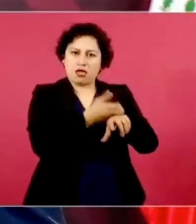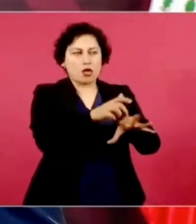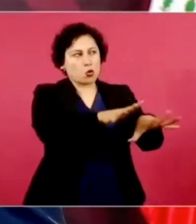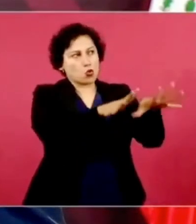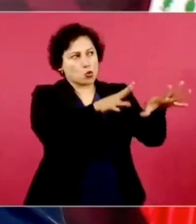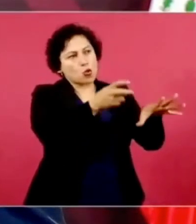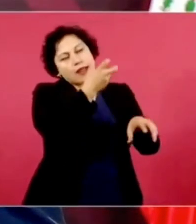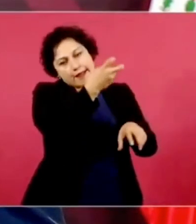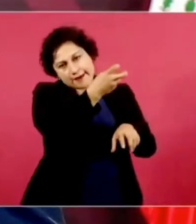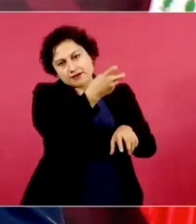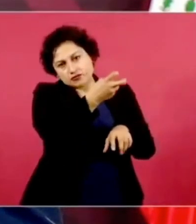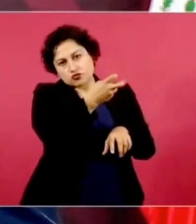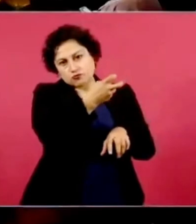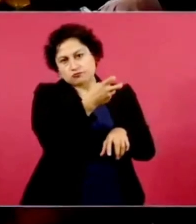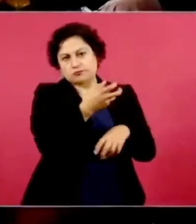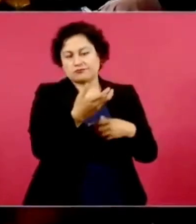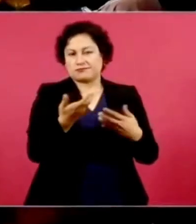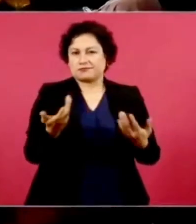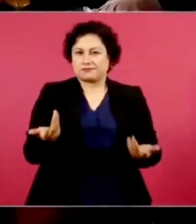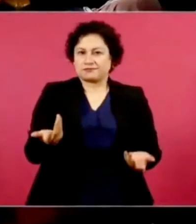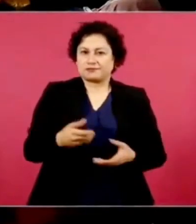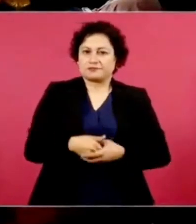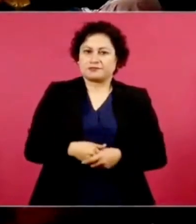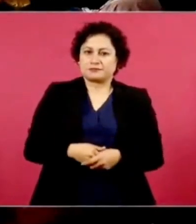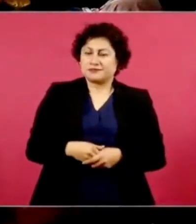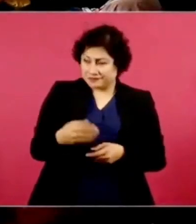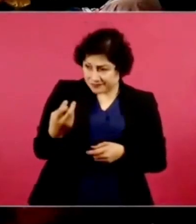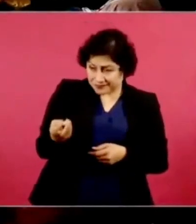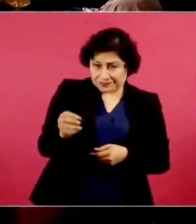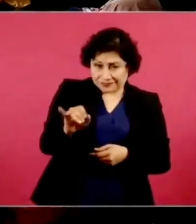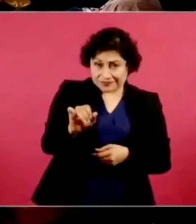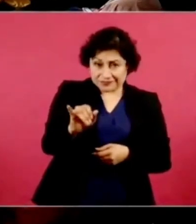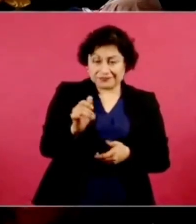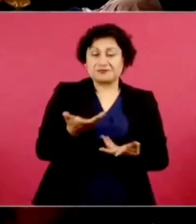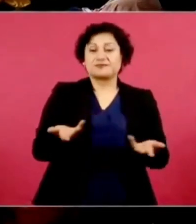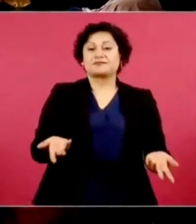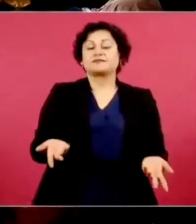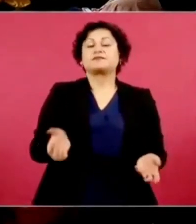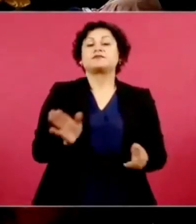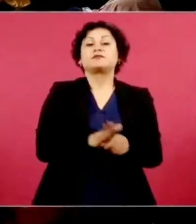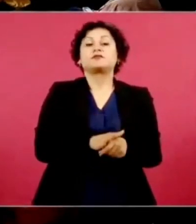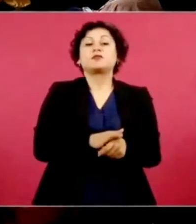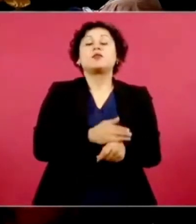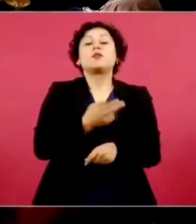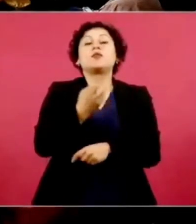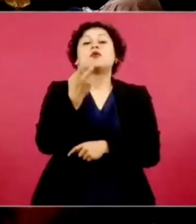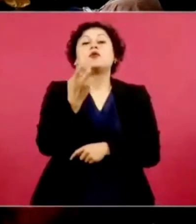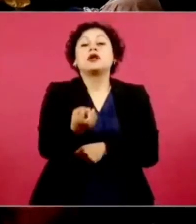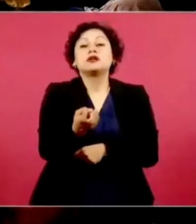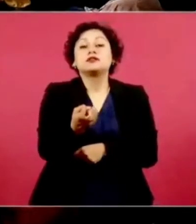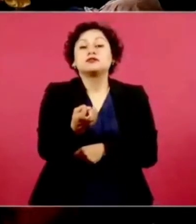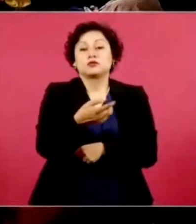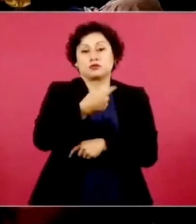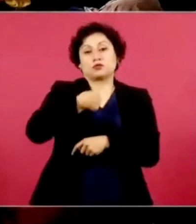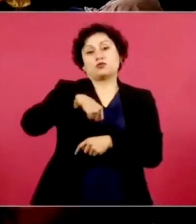Dejar caer las escuelas. Sí, entonces ahora los textos